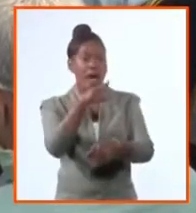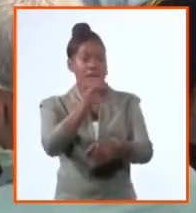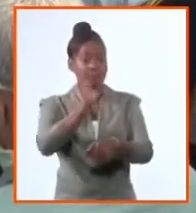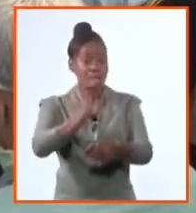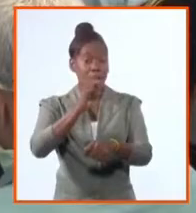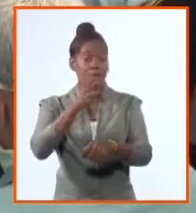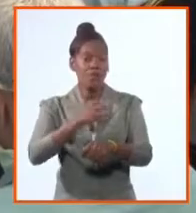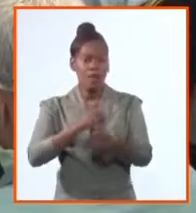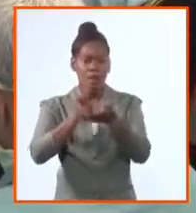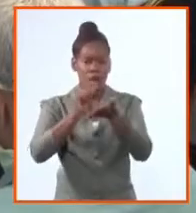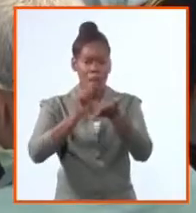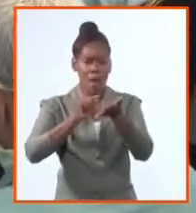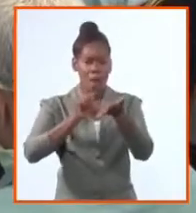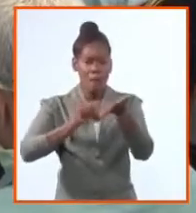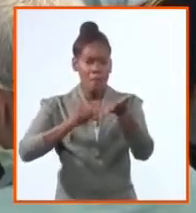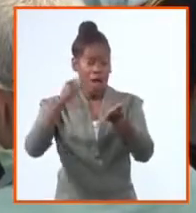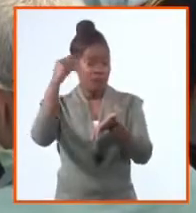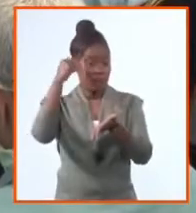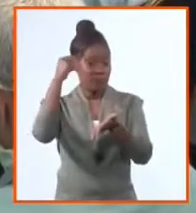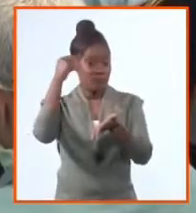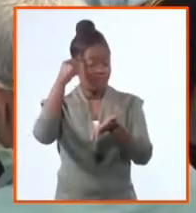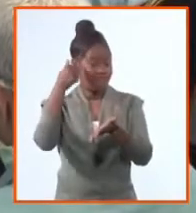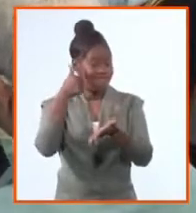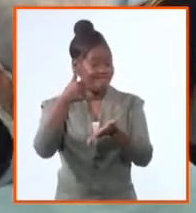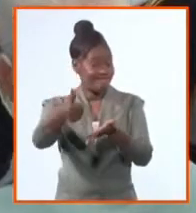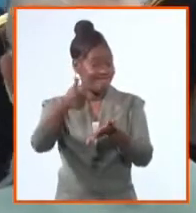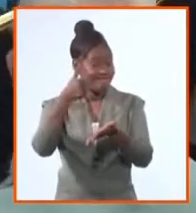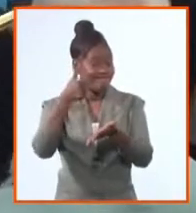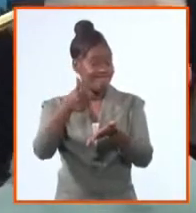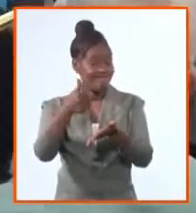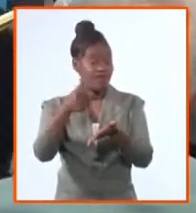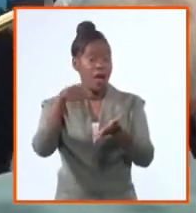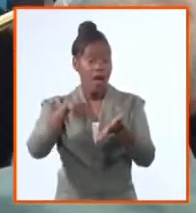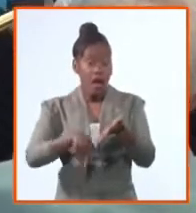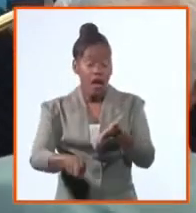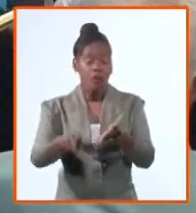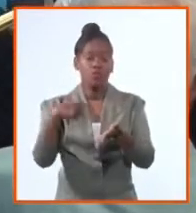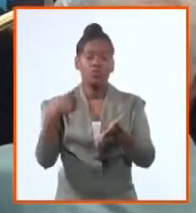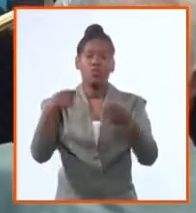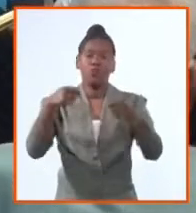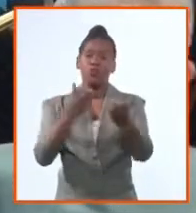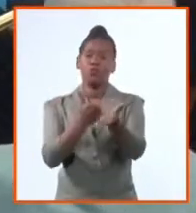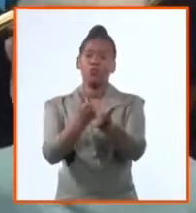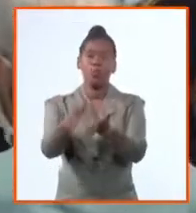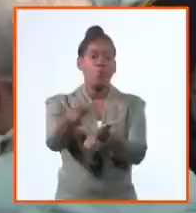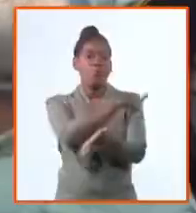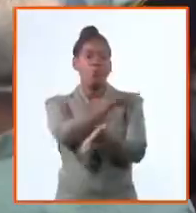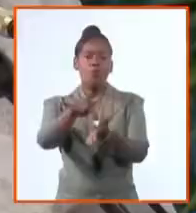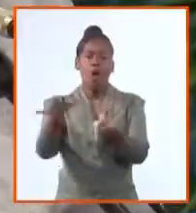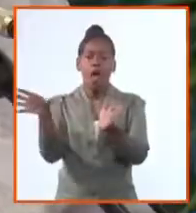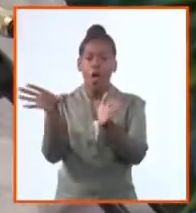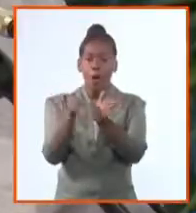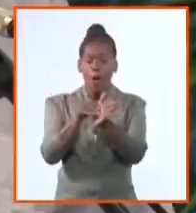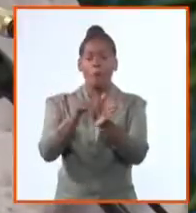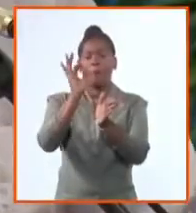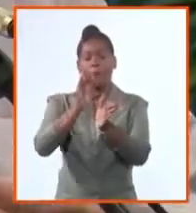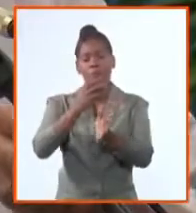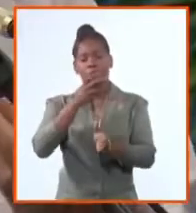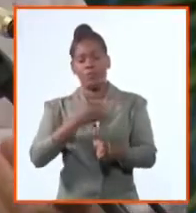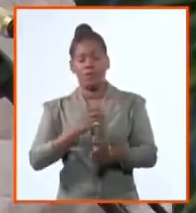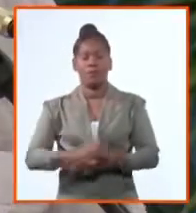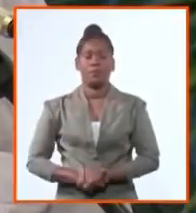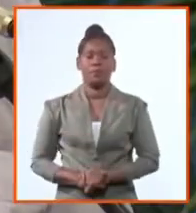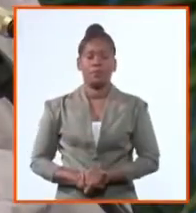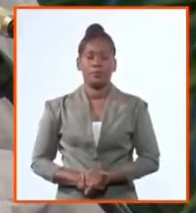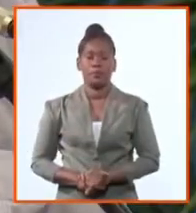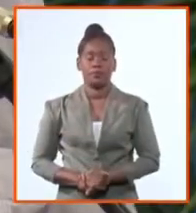Entonces, eso no existe. Eso desapareció. Y esa es una de las matrices que nos tratan de imponer ahora, de que no hay obra revolucionaria. Que no hay